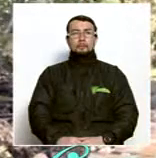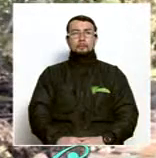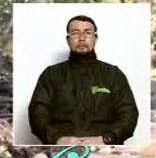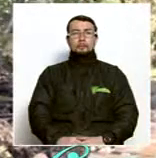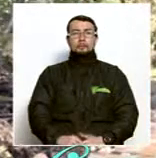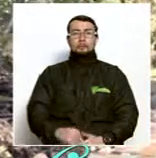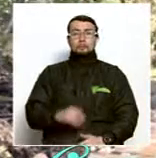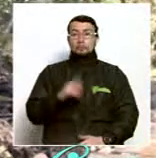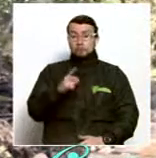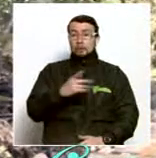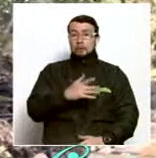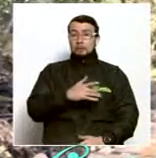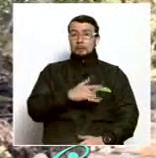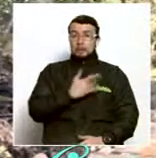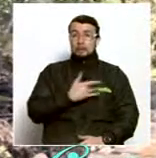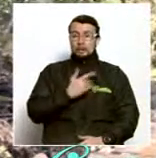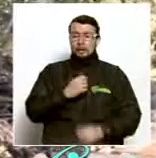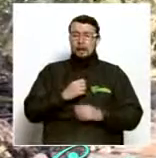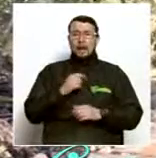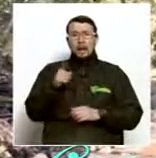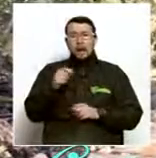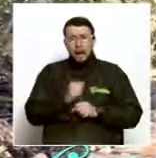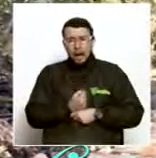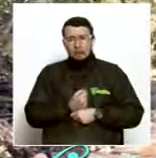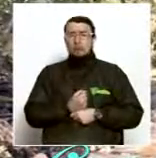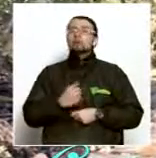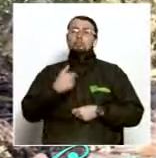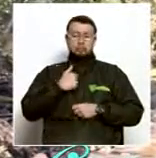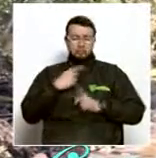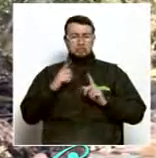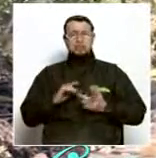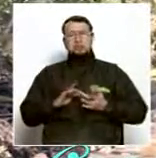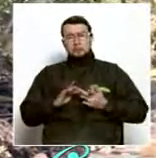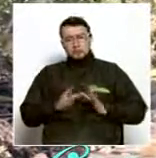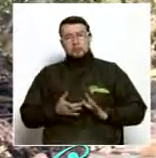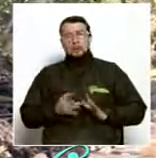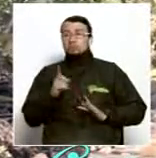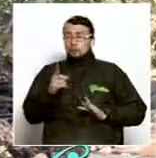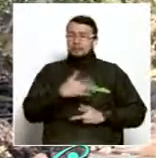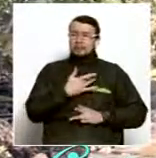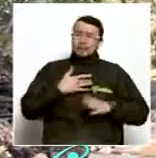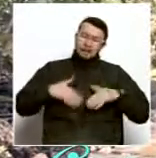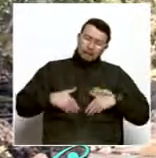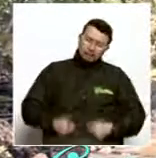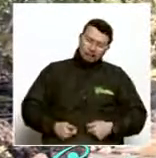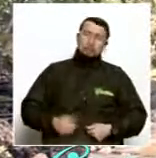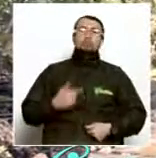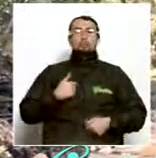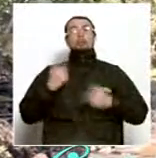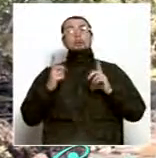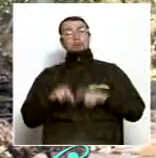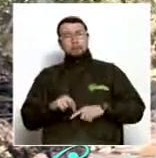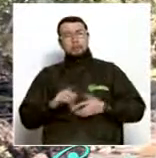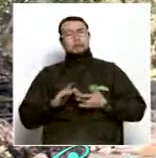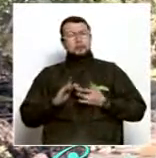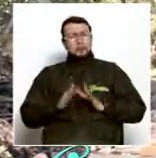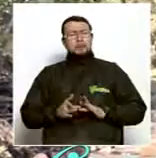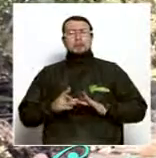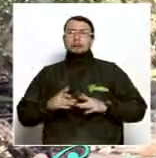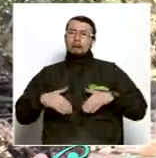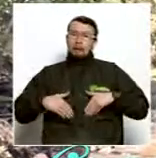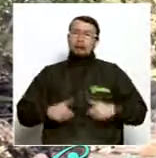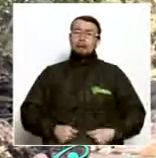usted siente hambre, yo también siento hambre. Si usted siente cansancio, yo siento cansancio. Entonces, ese principio de la unidad, el